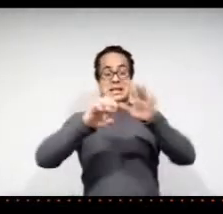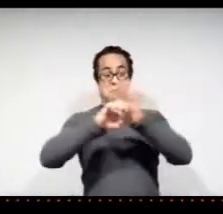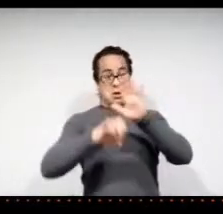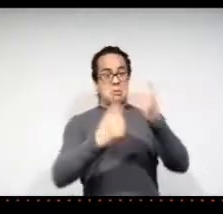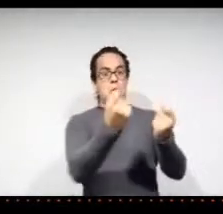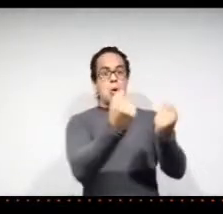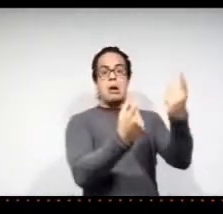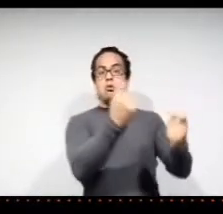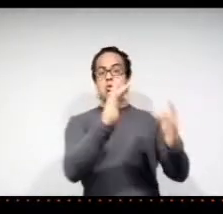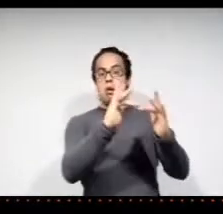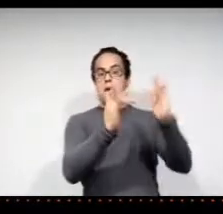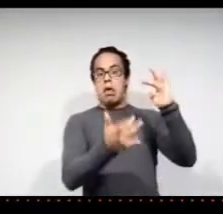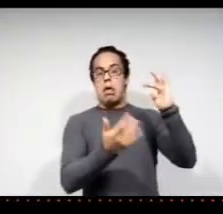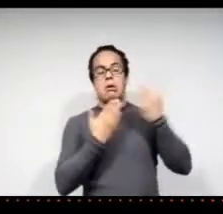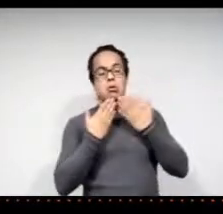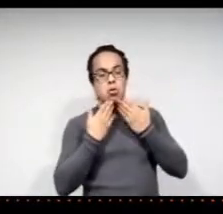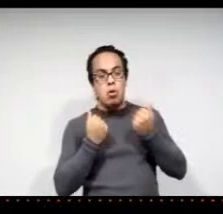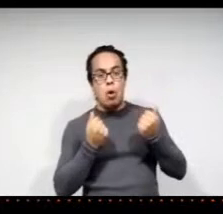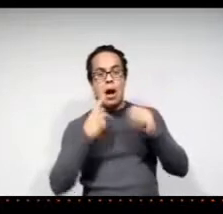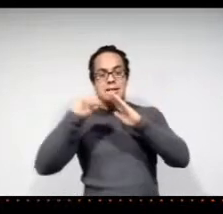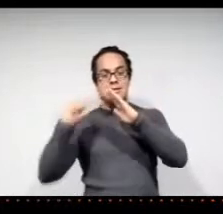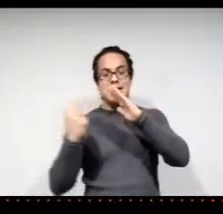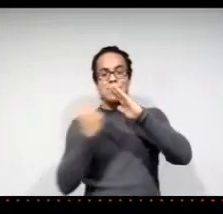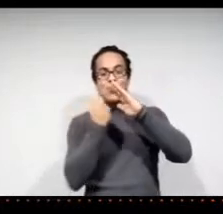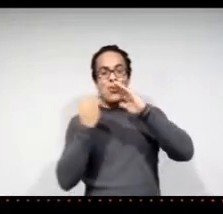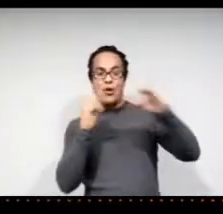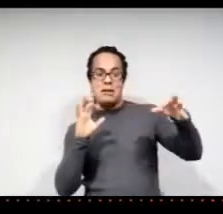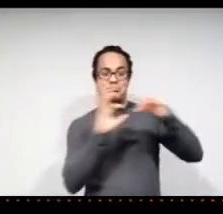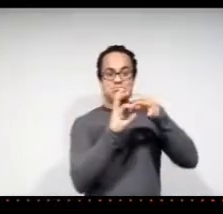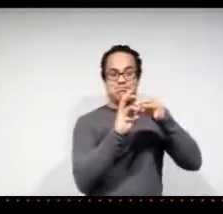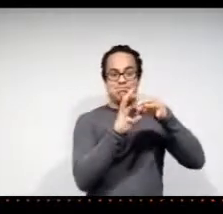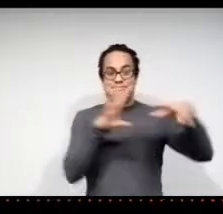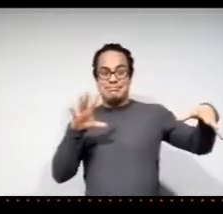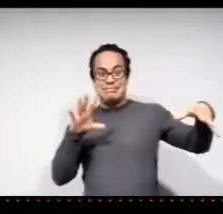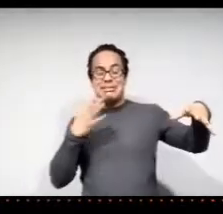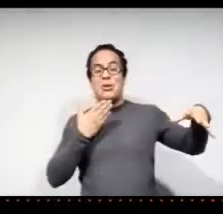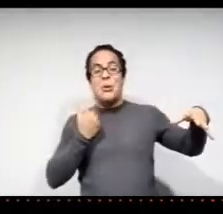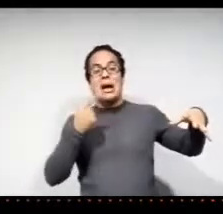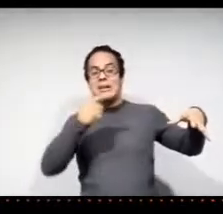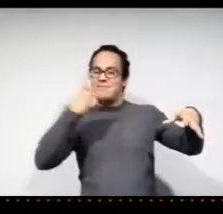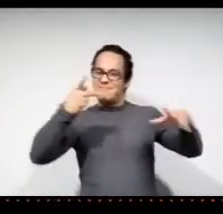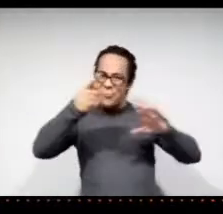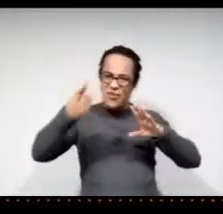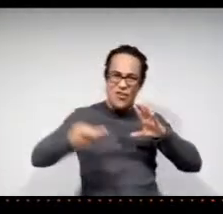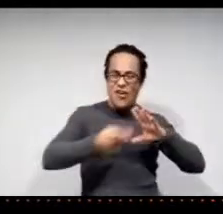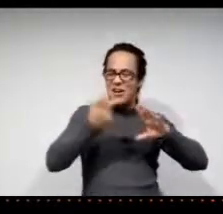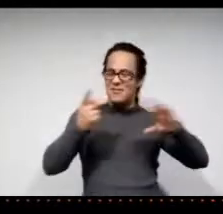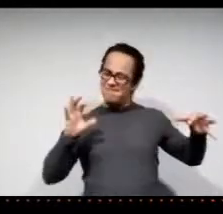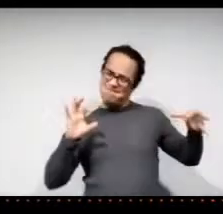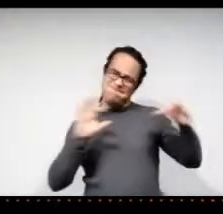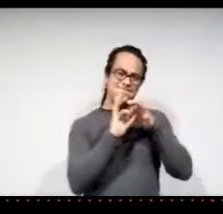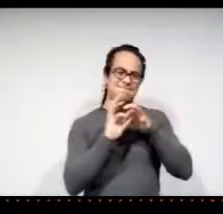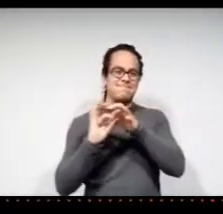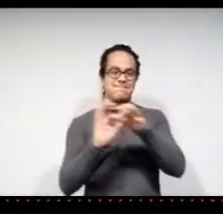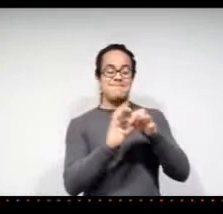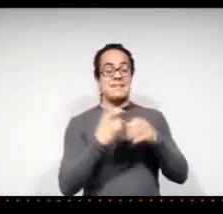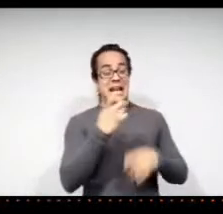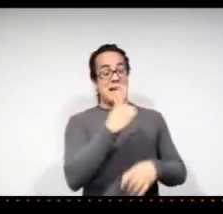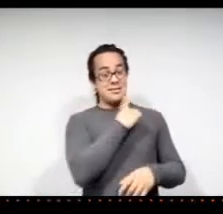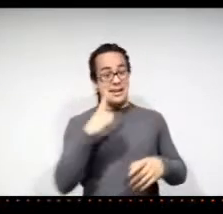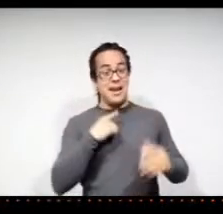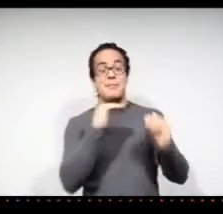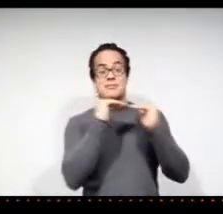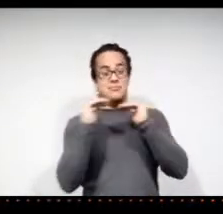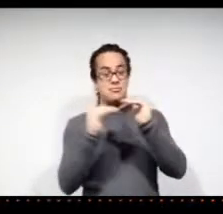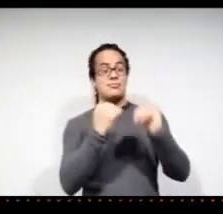acceso a las tecnologías necesarias para conectarse, se abre de nuevo. Entonces, ¿qué va a pasar con la equidad, ¿no? Ese es